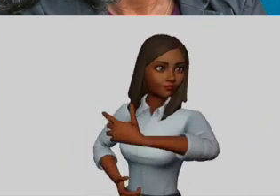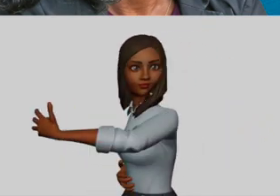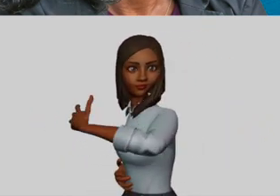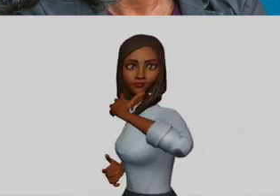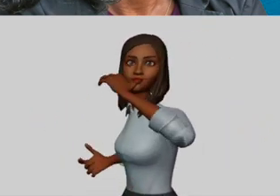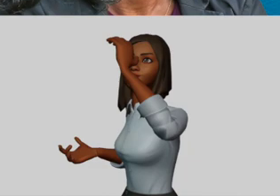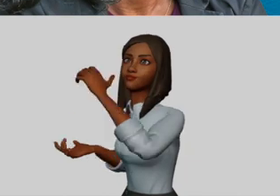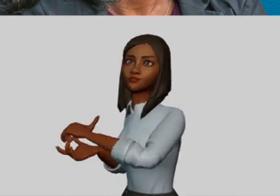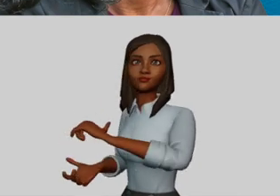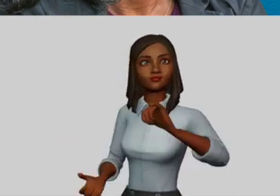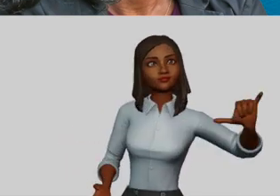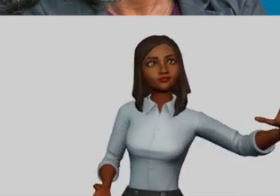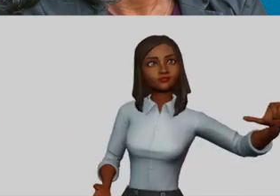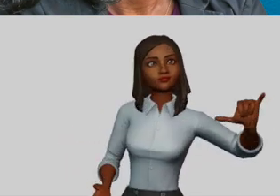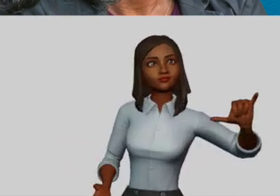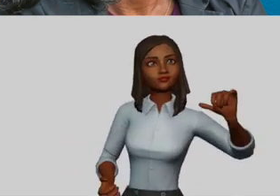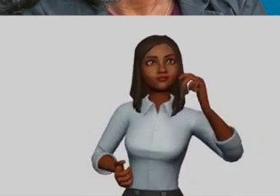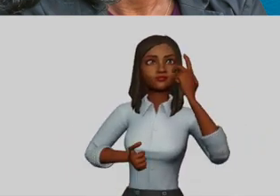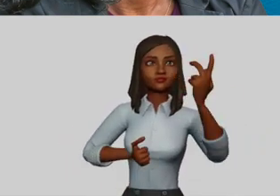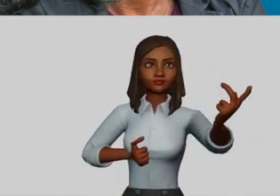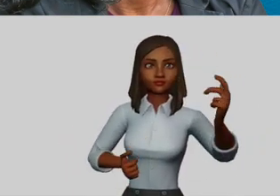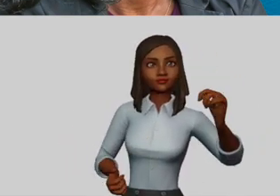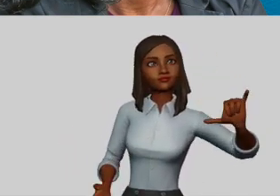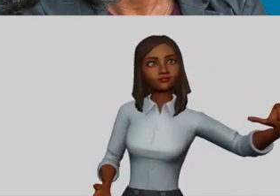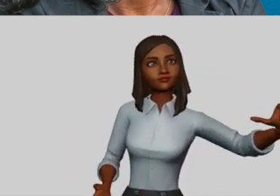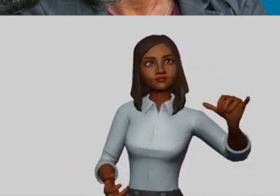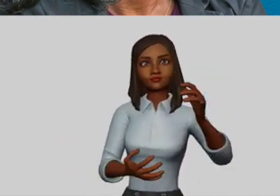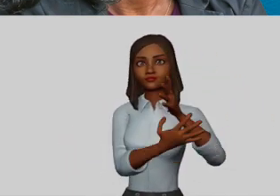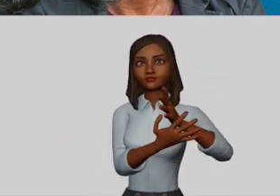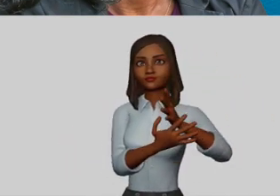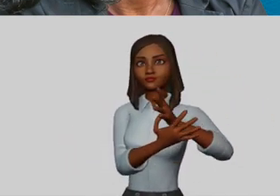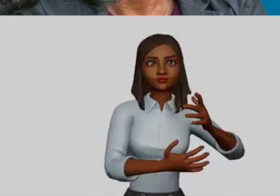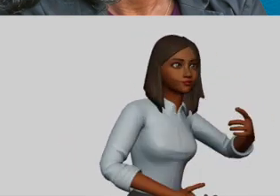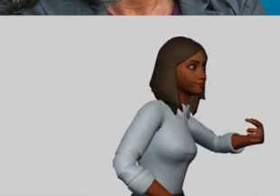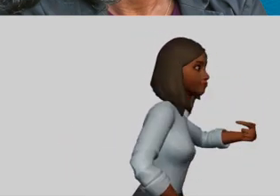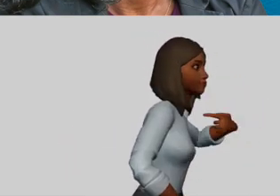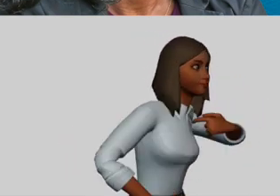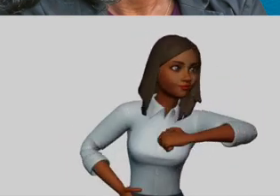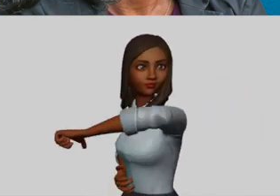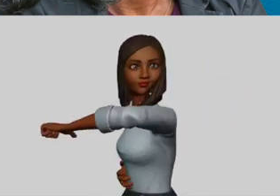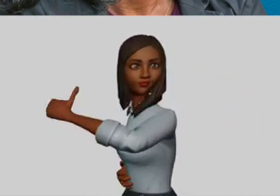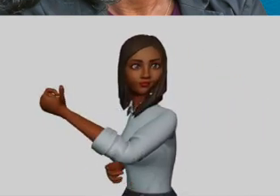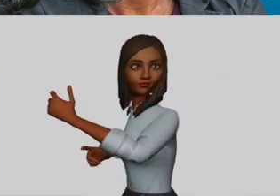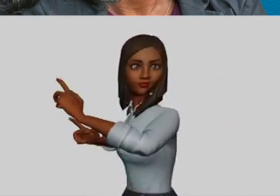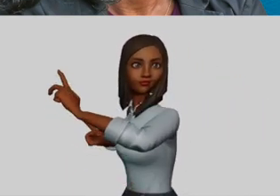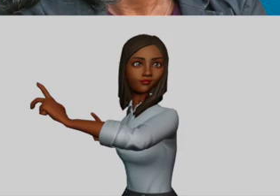digo que son perfectas, pero hay leyes. En Latinoamérica no hay ninguna